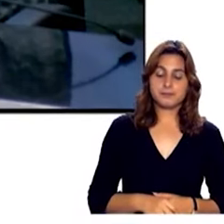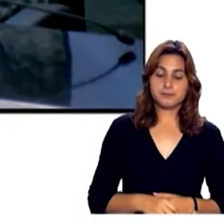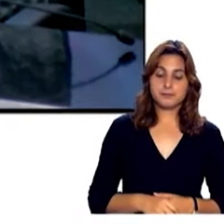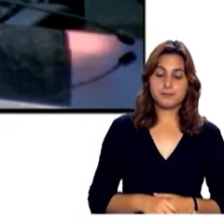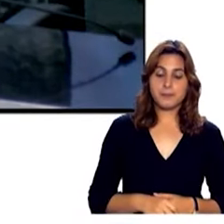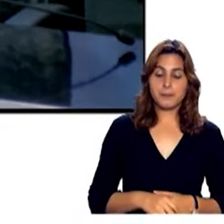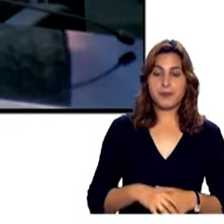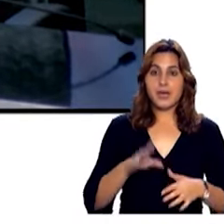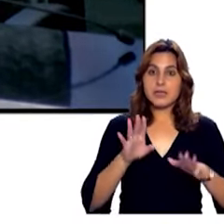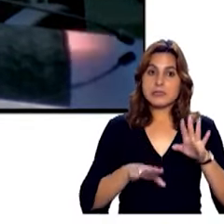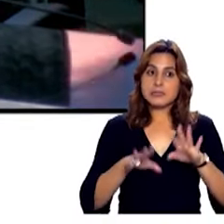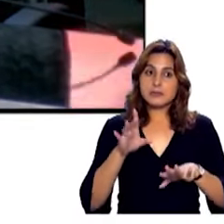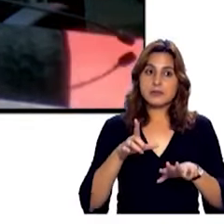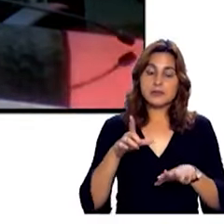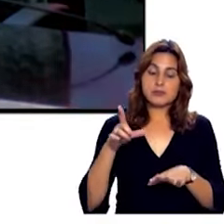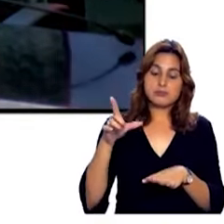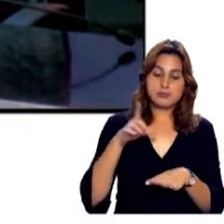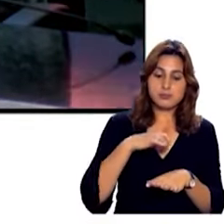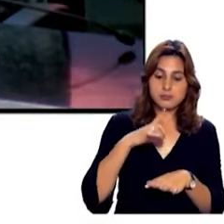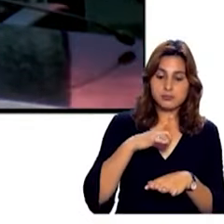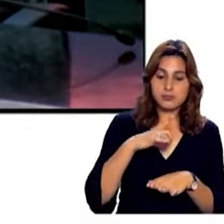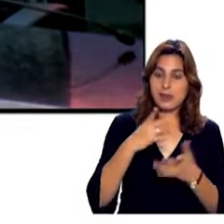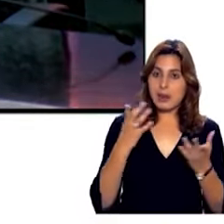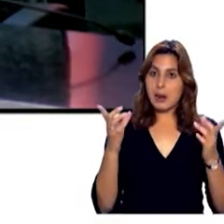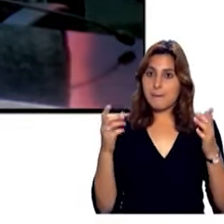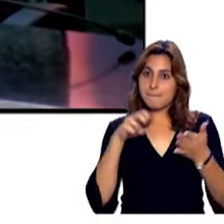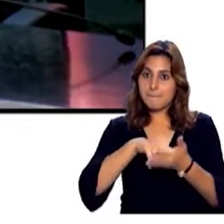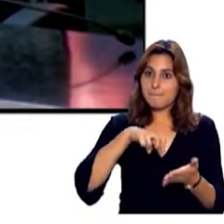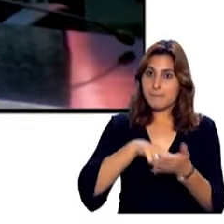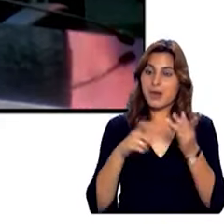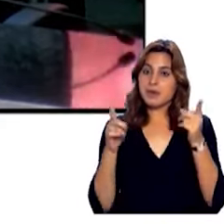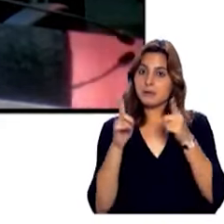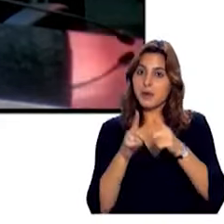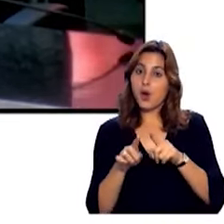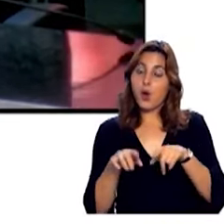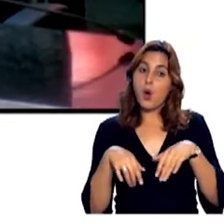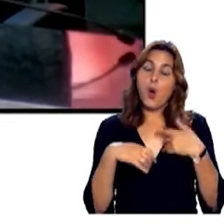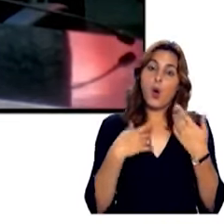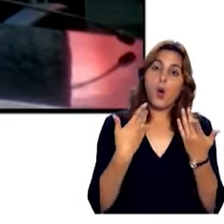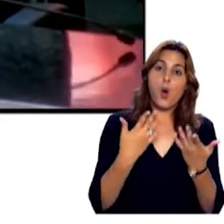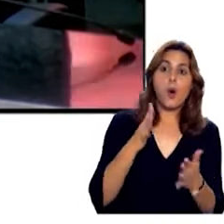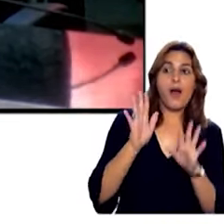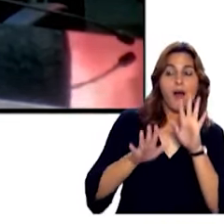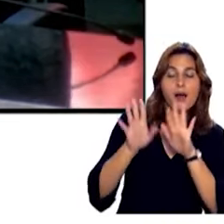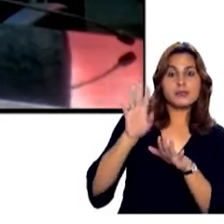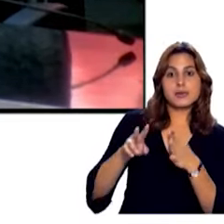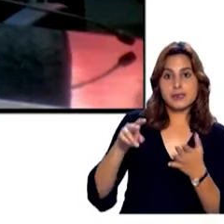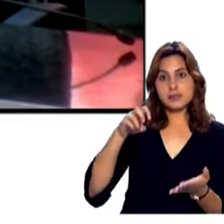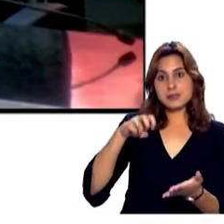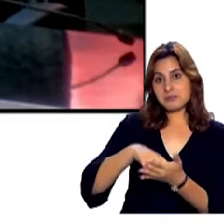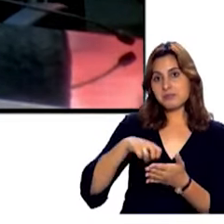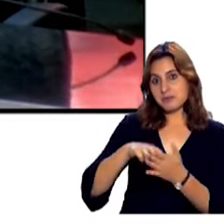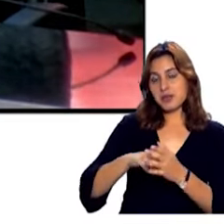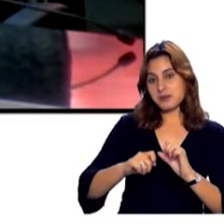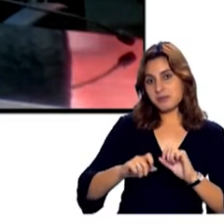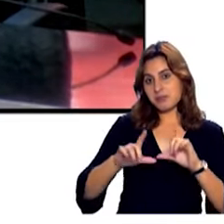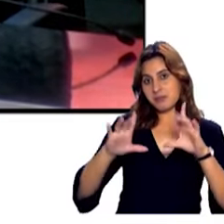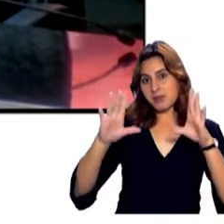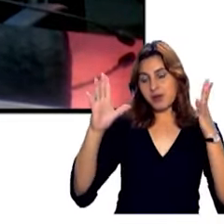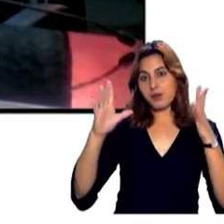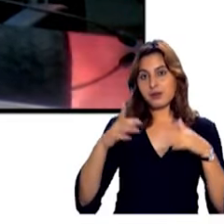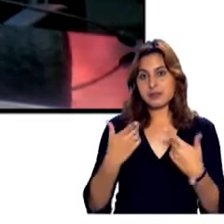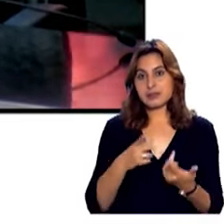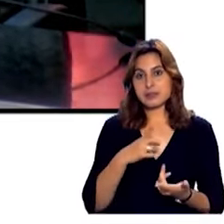reclamaciones de cantidad seadas con de menor hasta final Pero como la